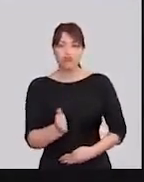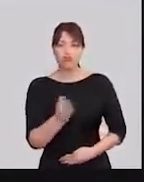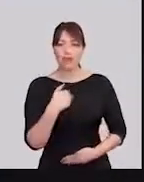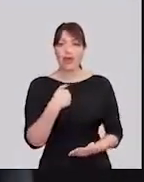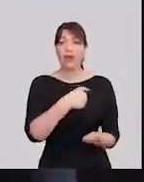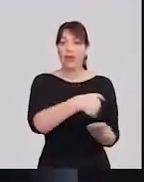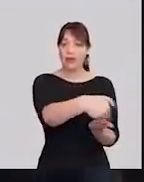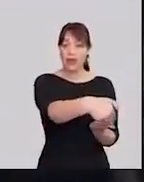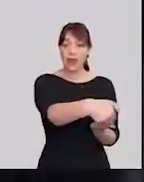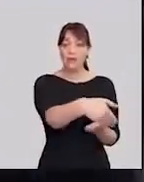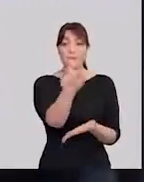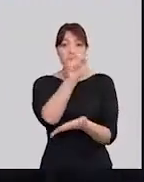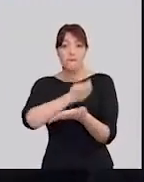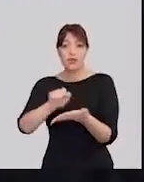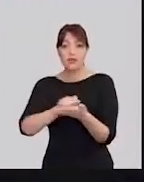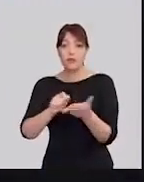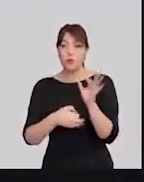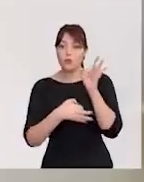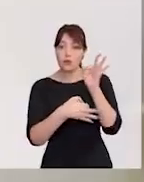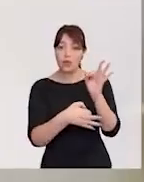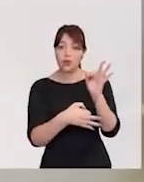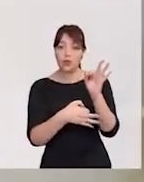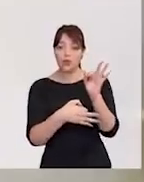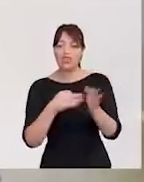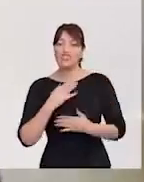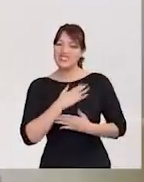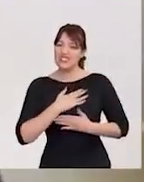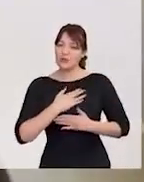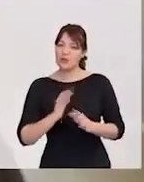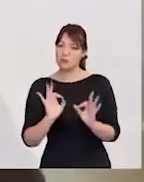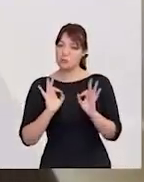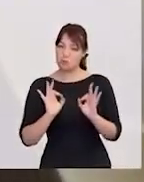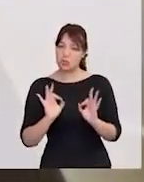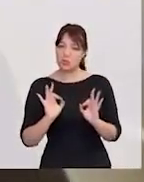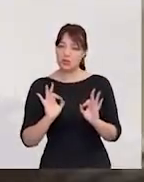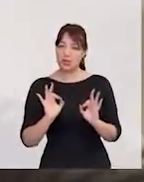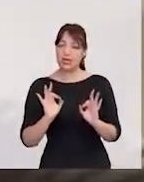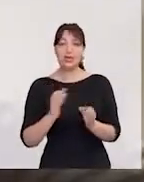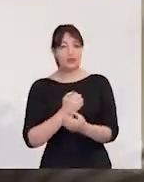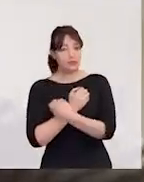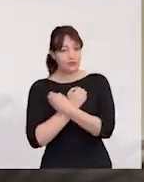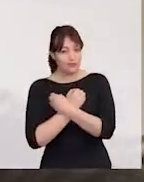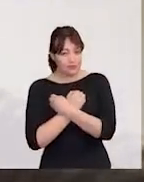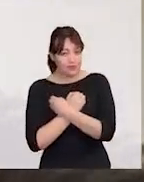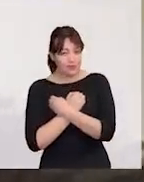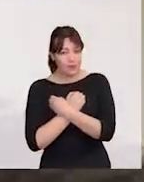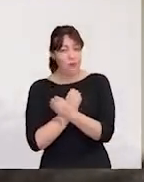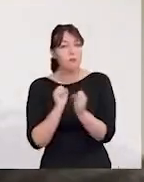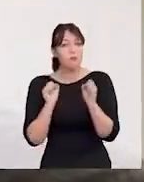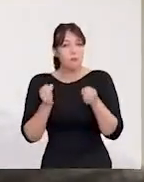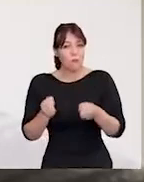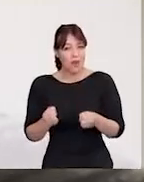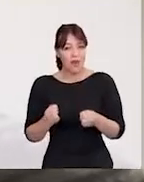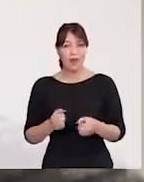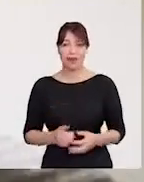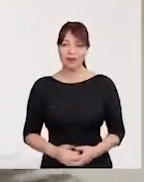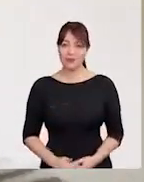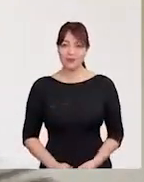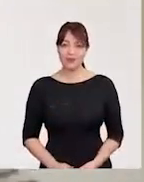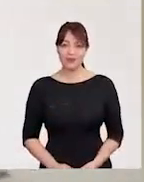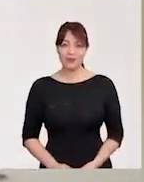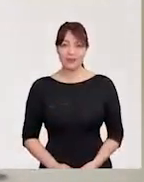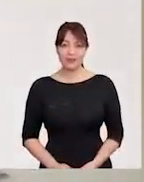rechazar para que podamos escribir un texto con el sentimiento adecuado. Y ese sentimiento no puede ser otro que el amor.